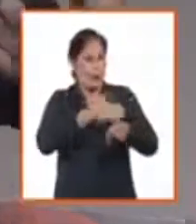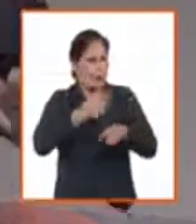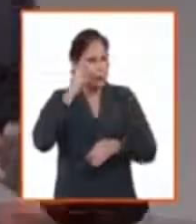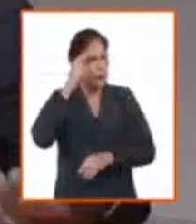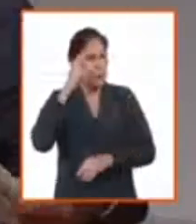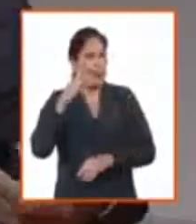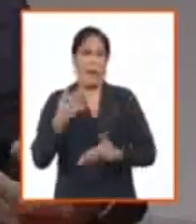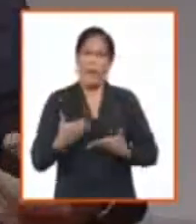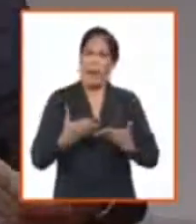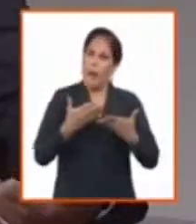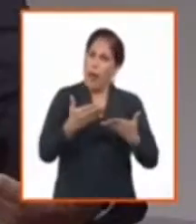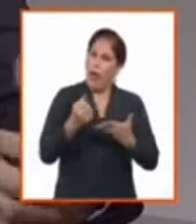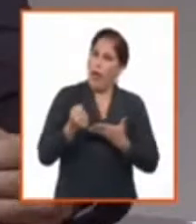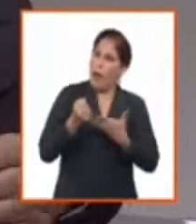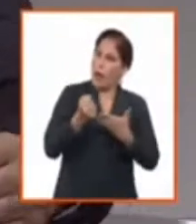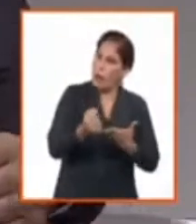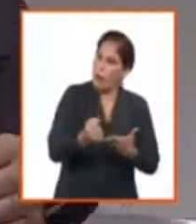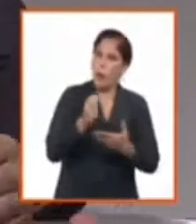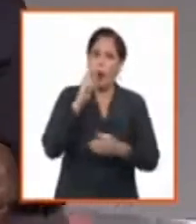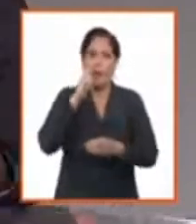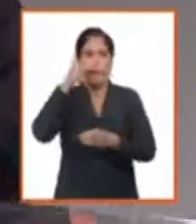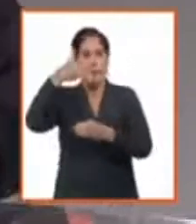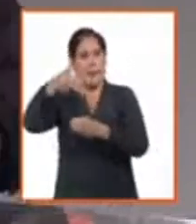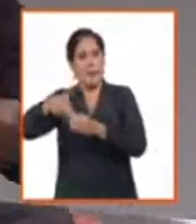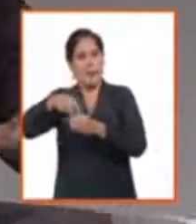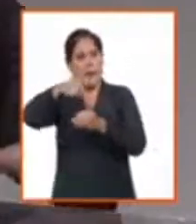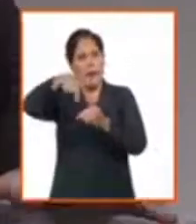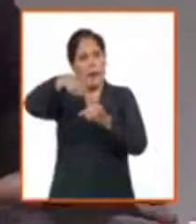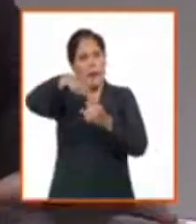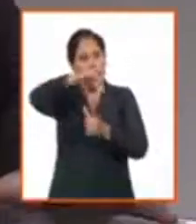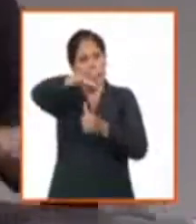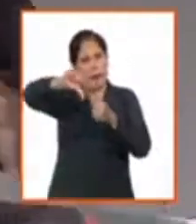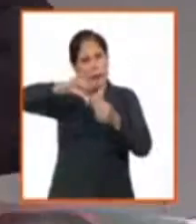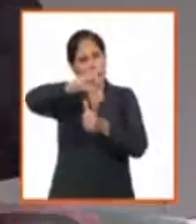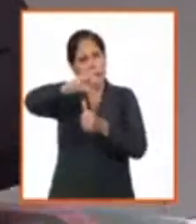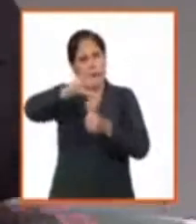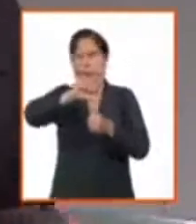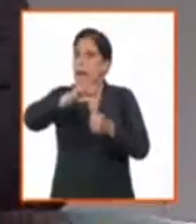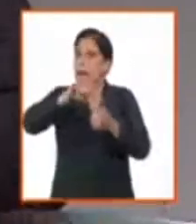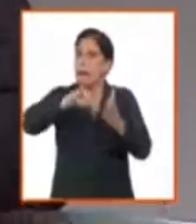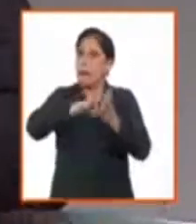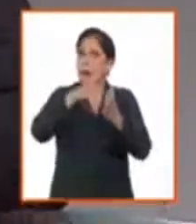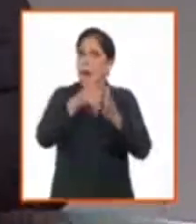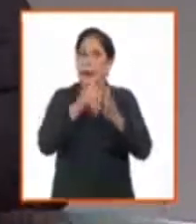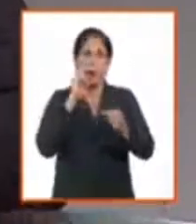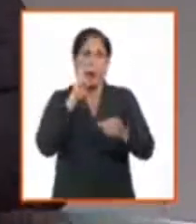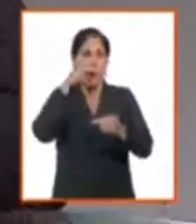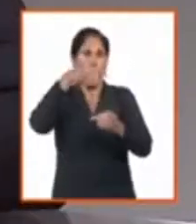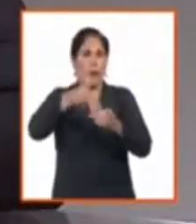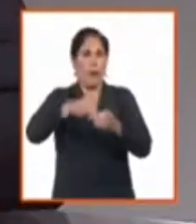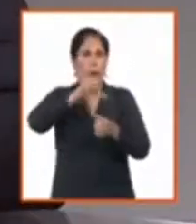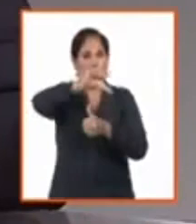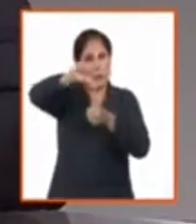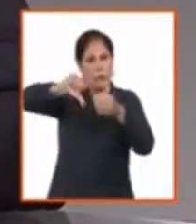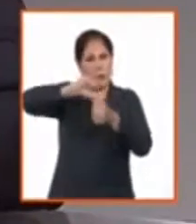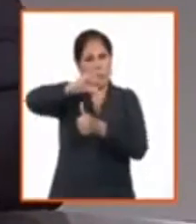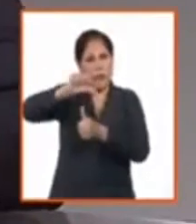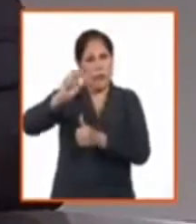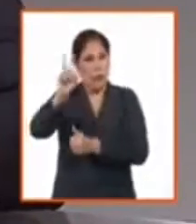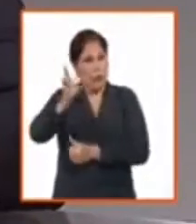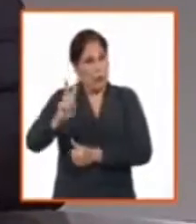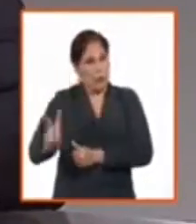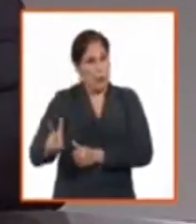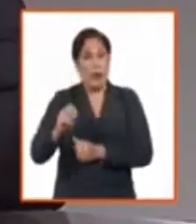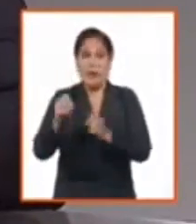de ofrecerle petróleo a las islas del caribe para alejarlo un poco el proyecto de petrocaribe de venezuela un contexto